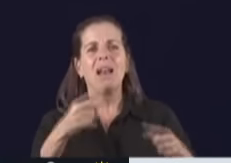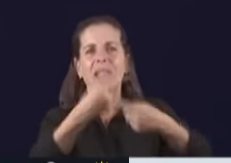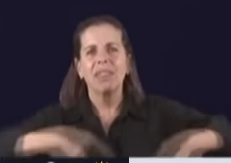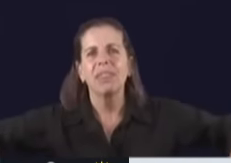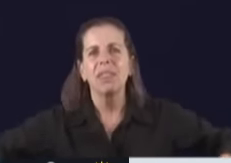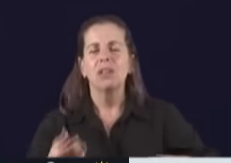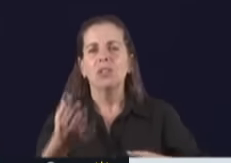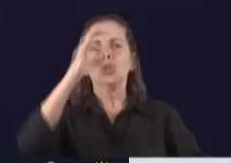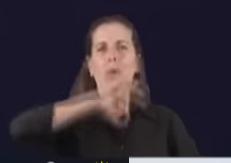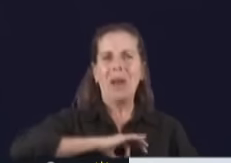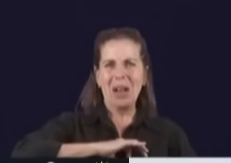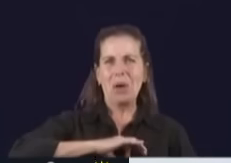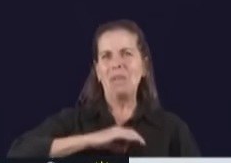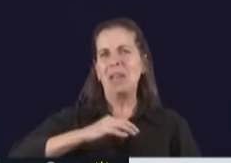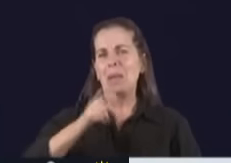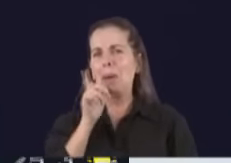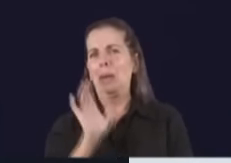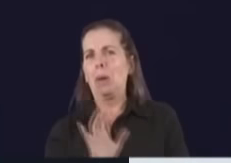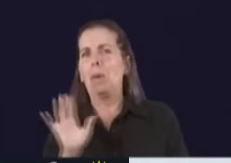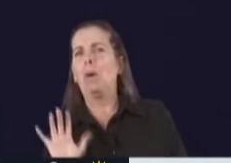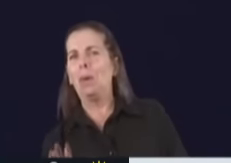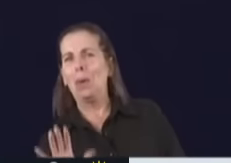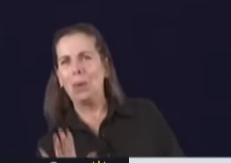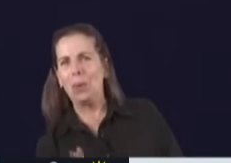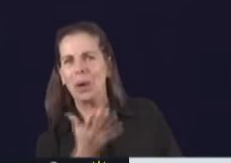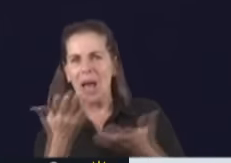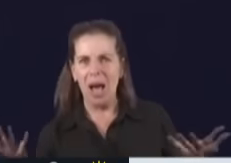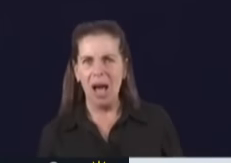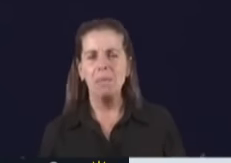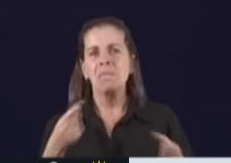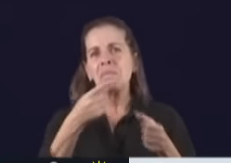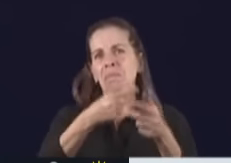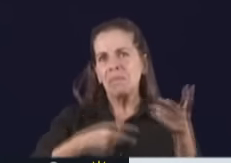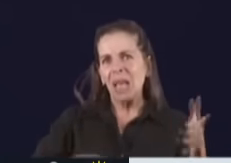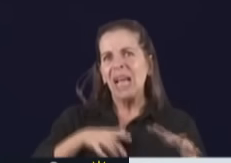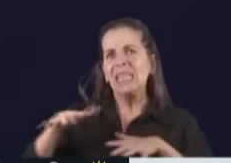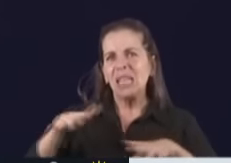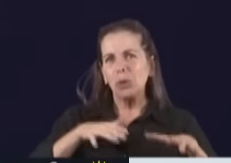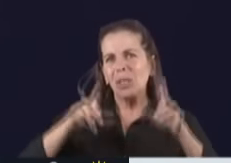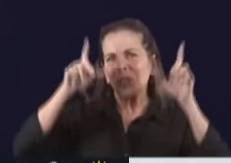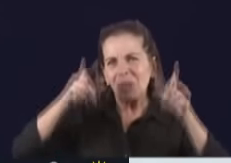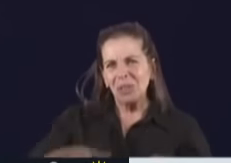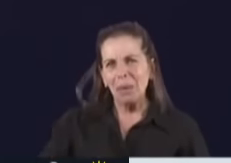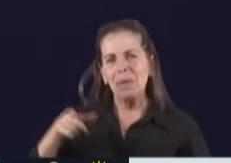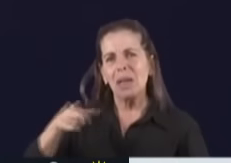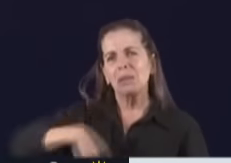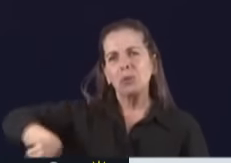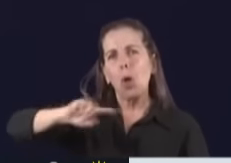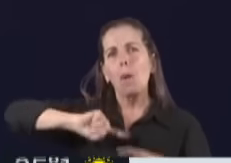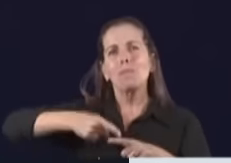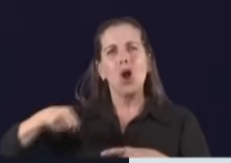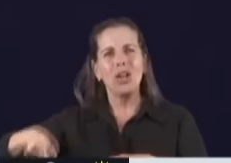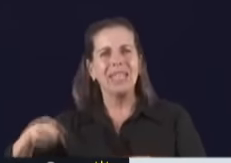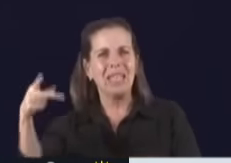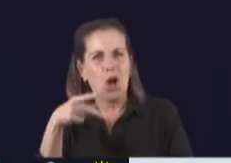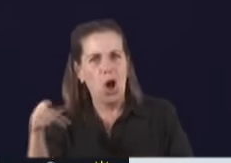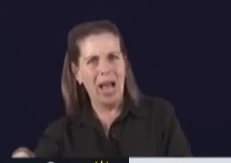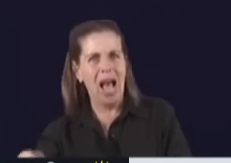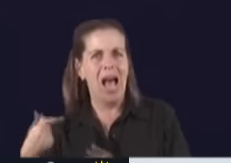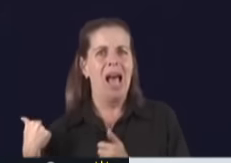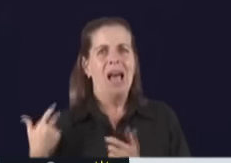Llegaron a la mesa contra el hambre o a la mesa del hambre en autos de lujo, se beneficiaron de la obra pública y los seguros del